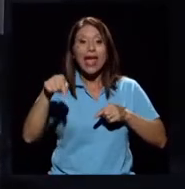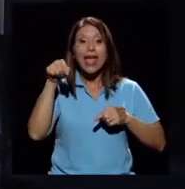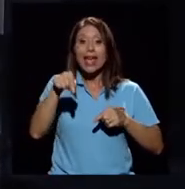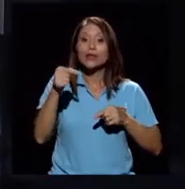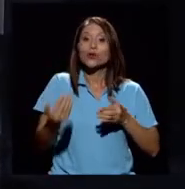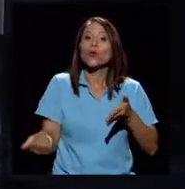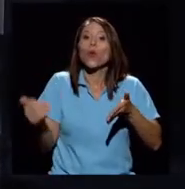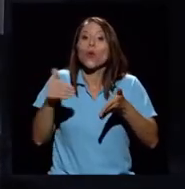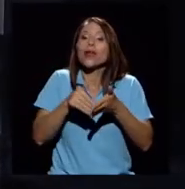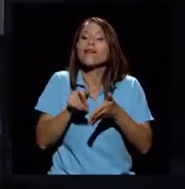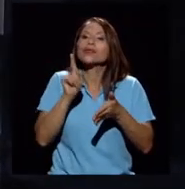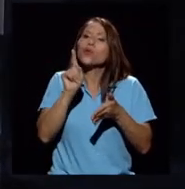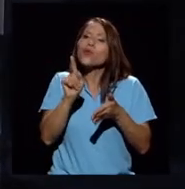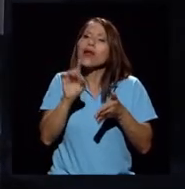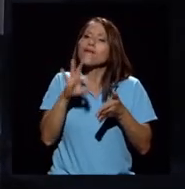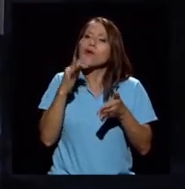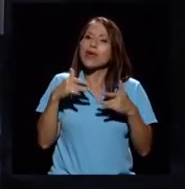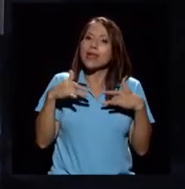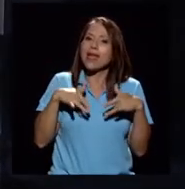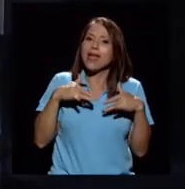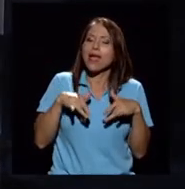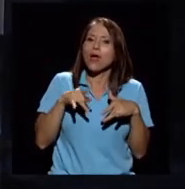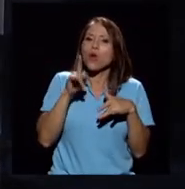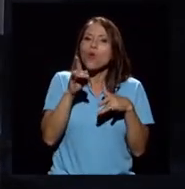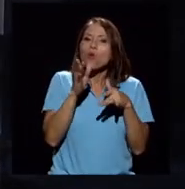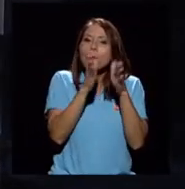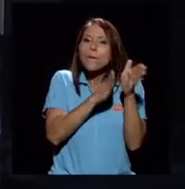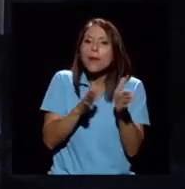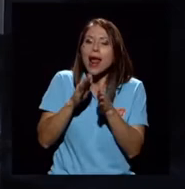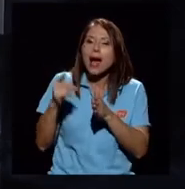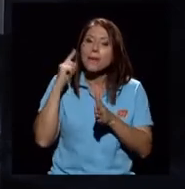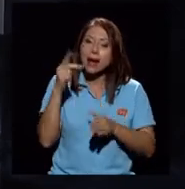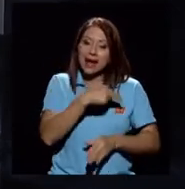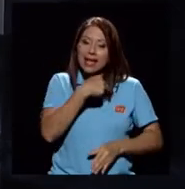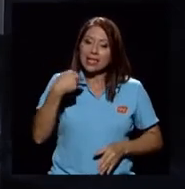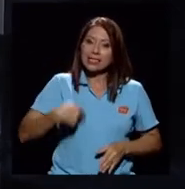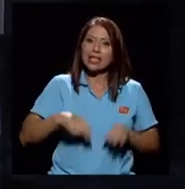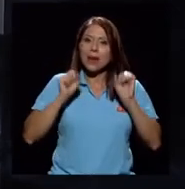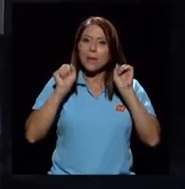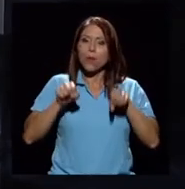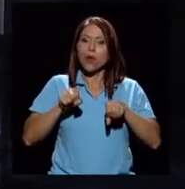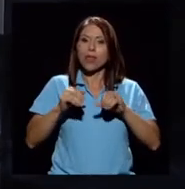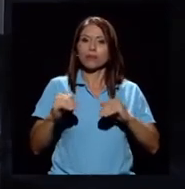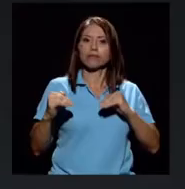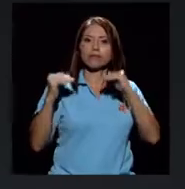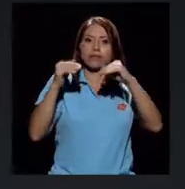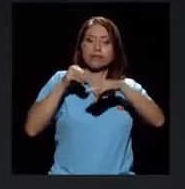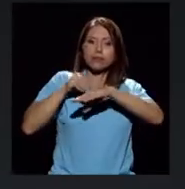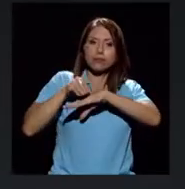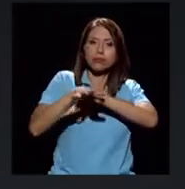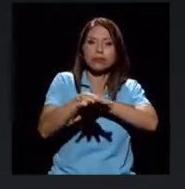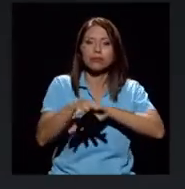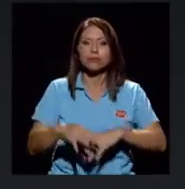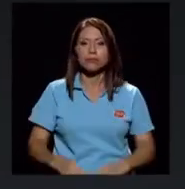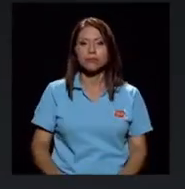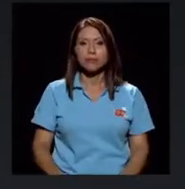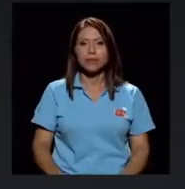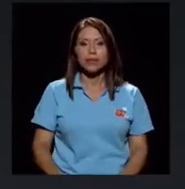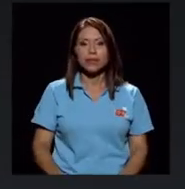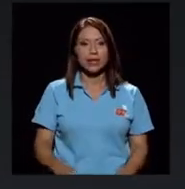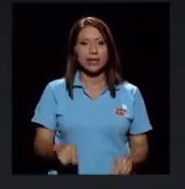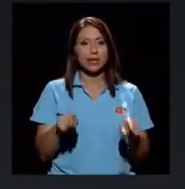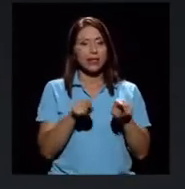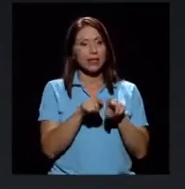un plan para posicionar a china y ampliar sobre su área de influencia sí y además